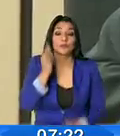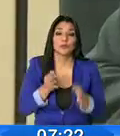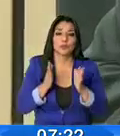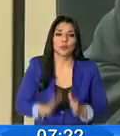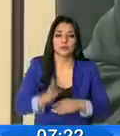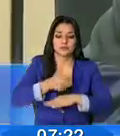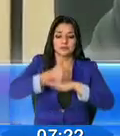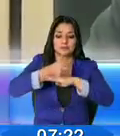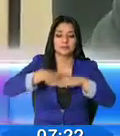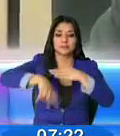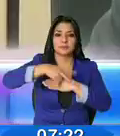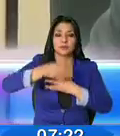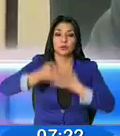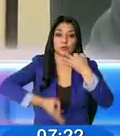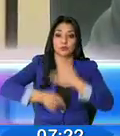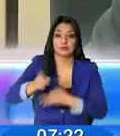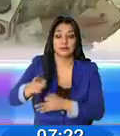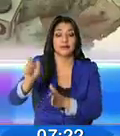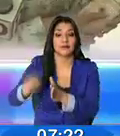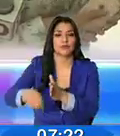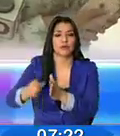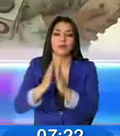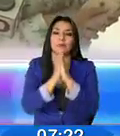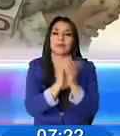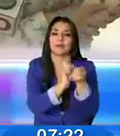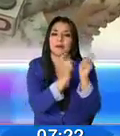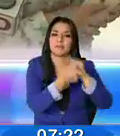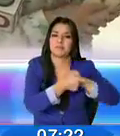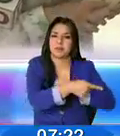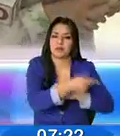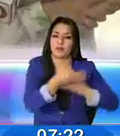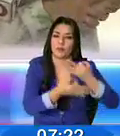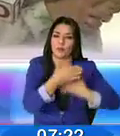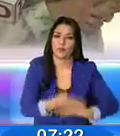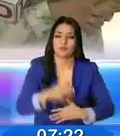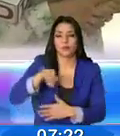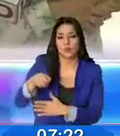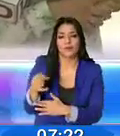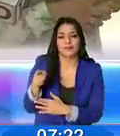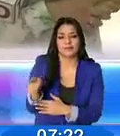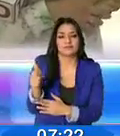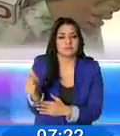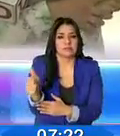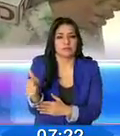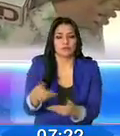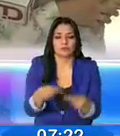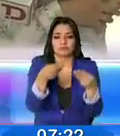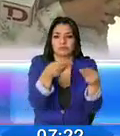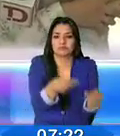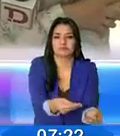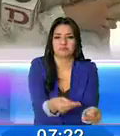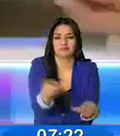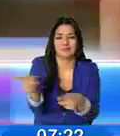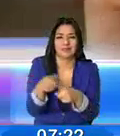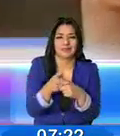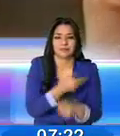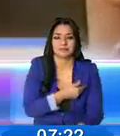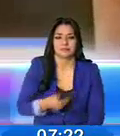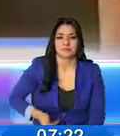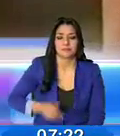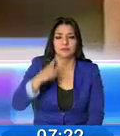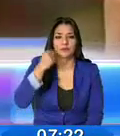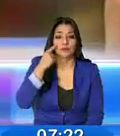Corte Nacional de Justicia, Daniela Camacho, fue presentada la tarde de este jueves por la defensa técnica del expresidente Rafael Correa, quien